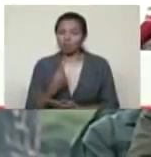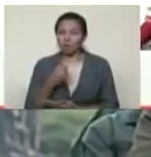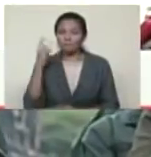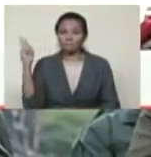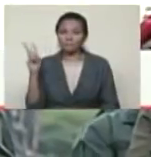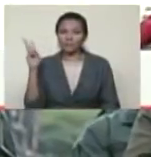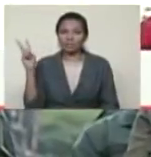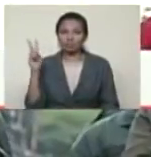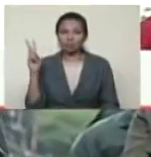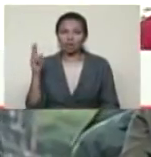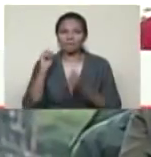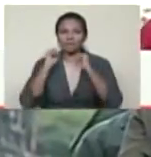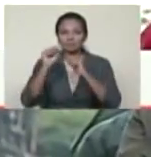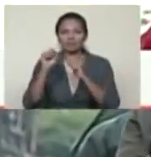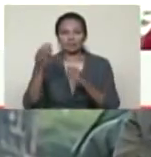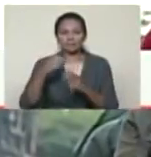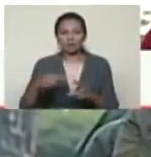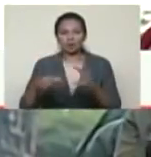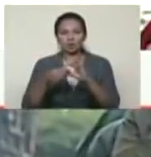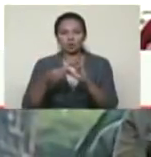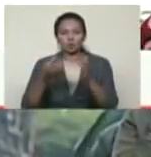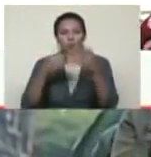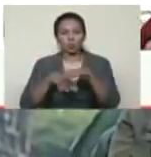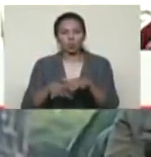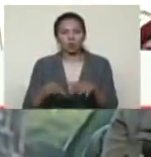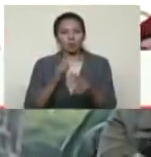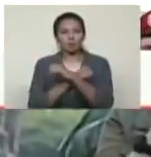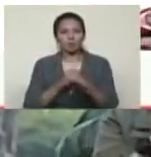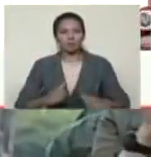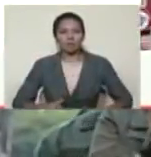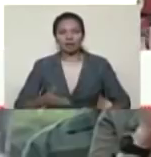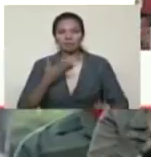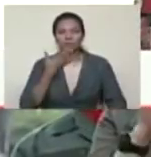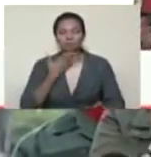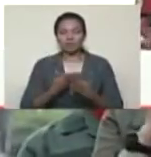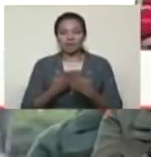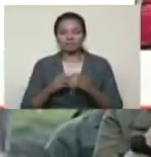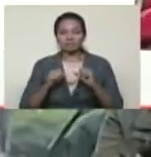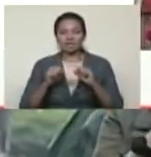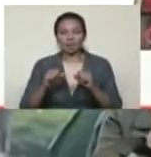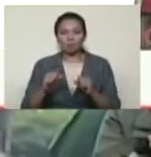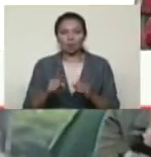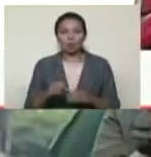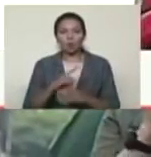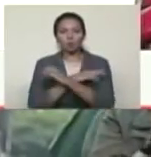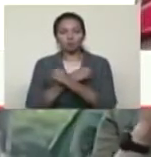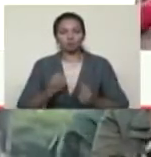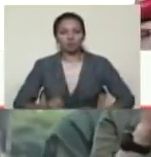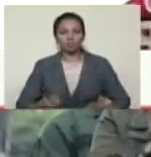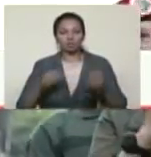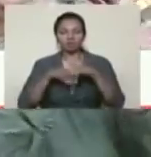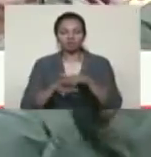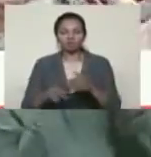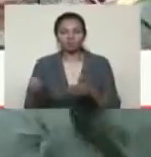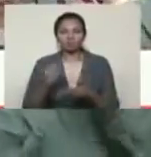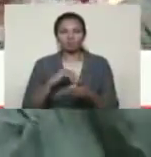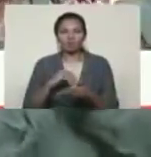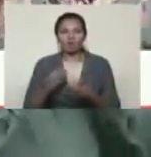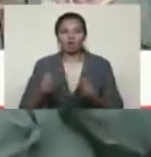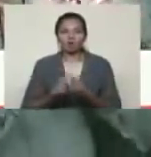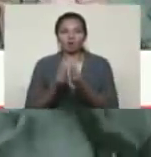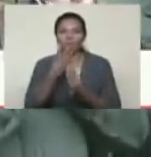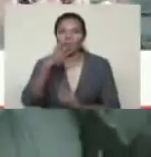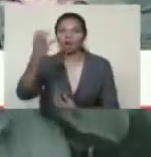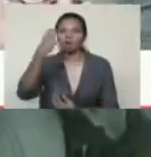Venezuela vencerá en unión cívico-militar. Muchas gracias. Sigamos adelante. Fuerza Armada Nacional Bolivariana con nuestro grito